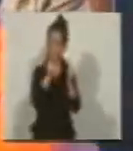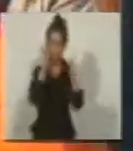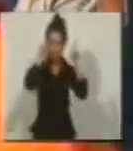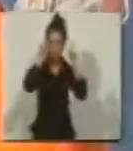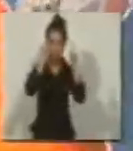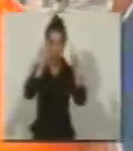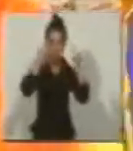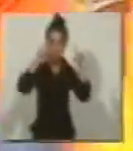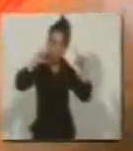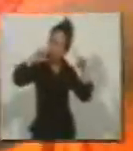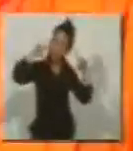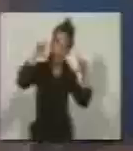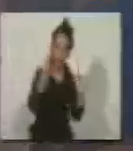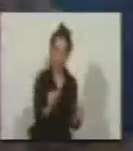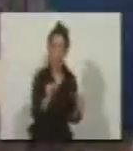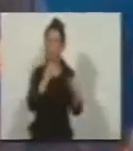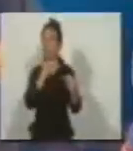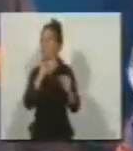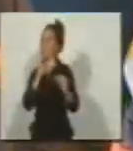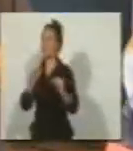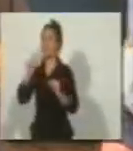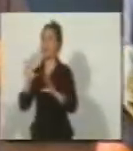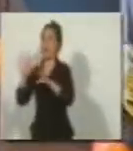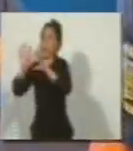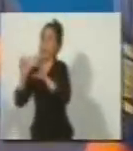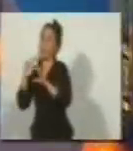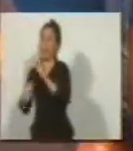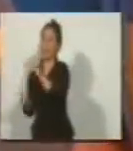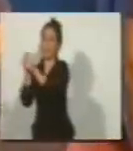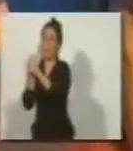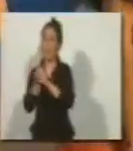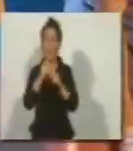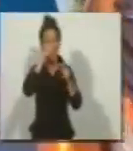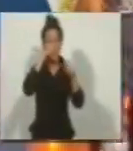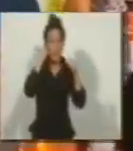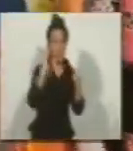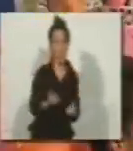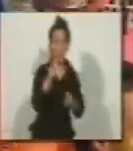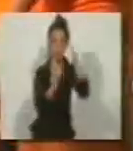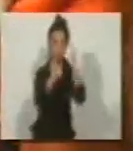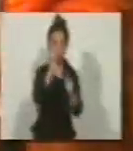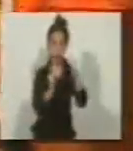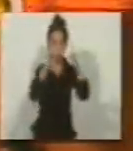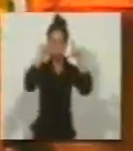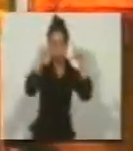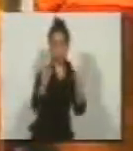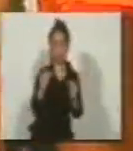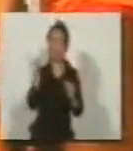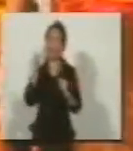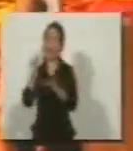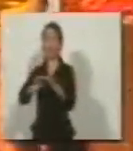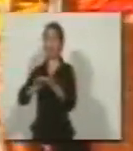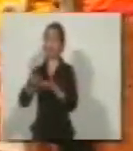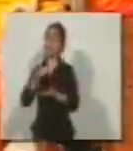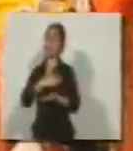Apretate el culo y mandate a mudar. Recorto en sanidad, busco una solución. Solo quieres mantener